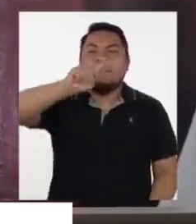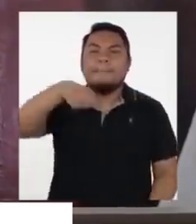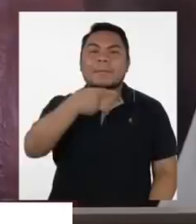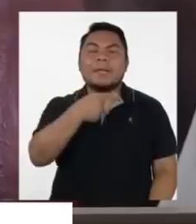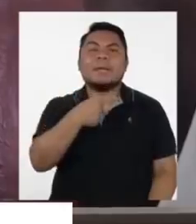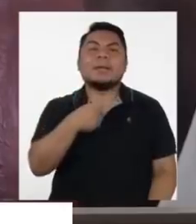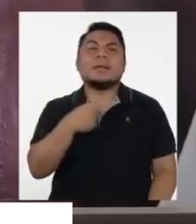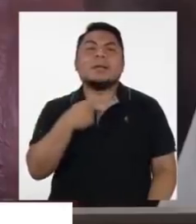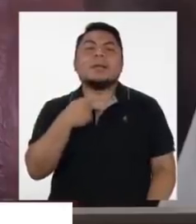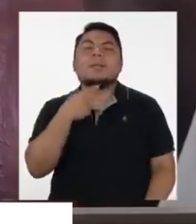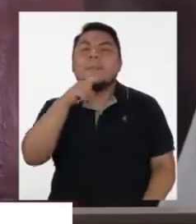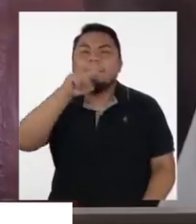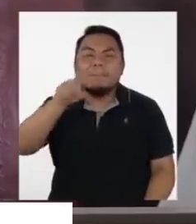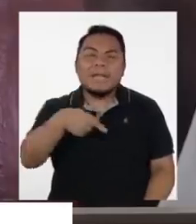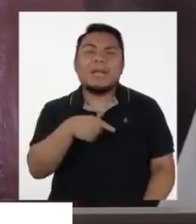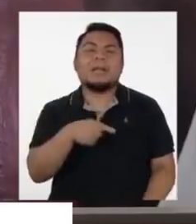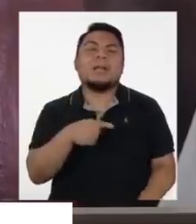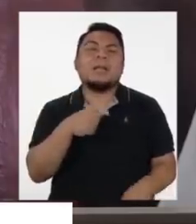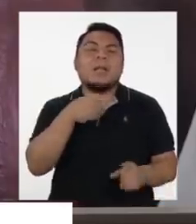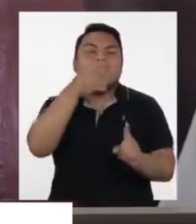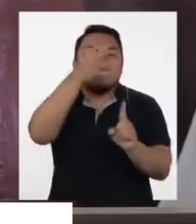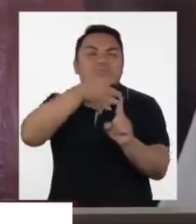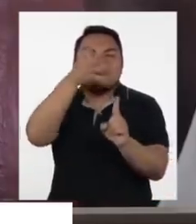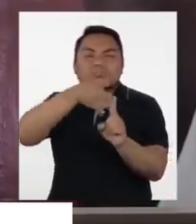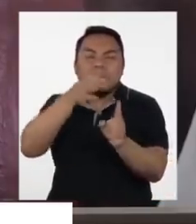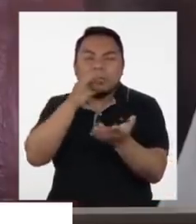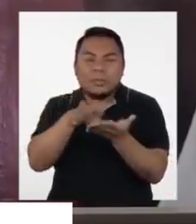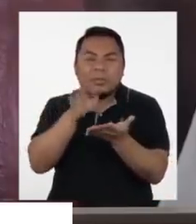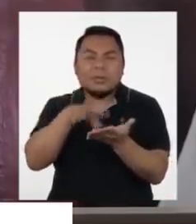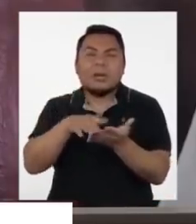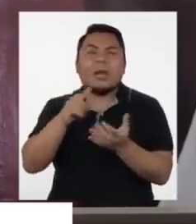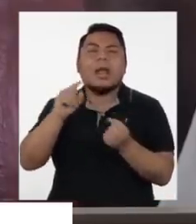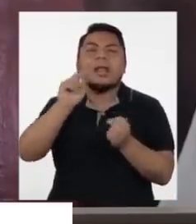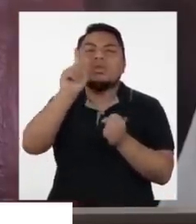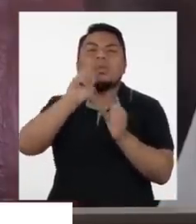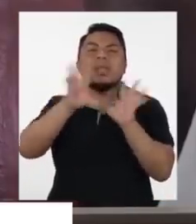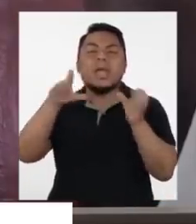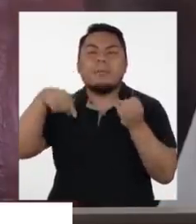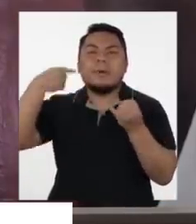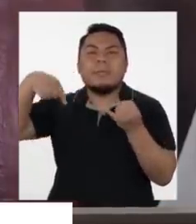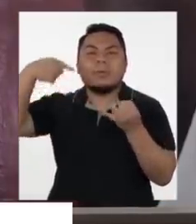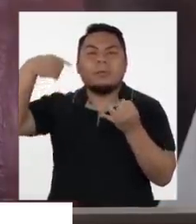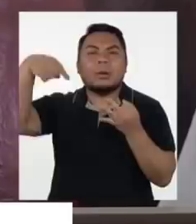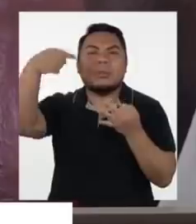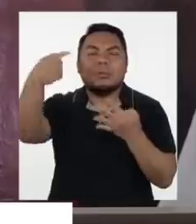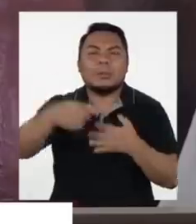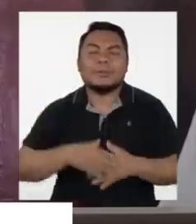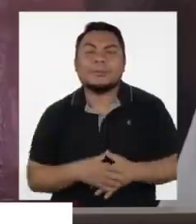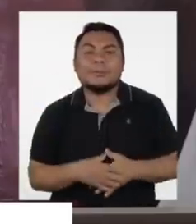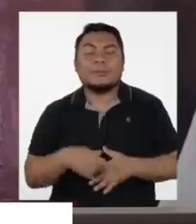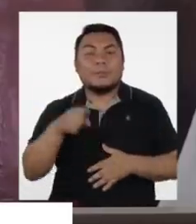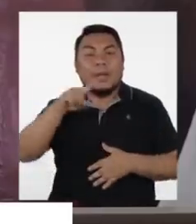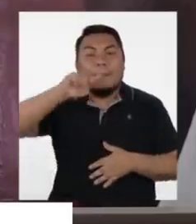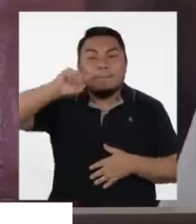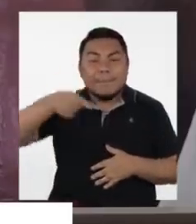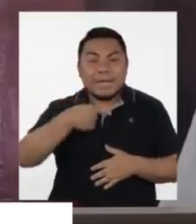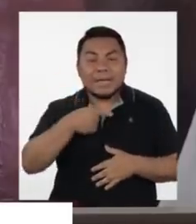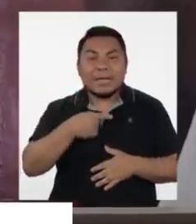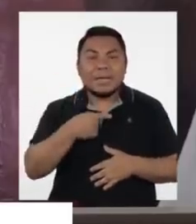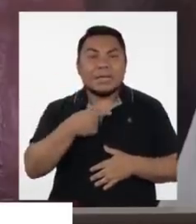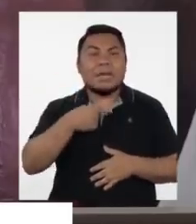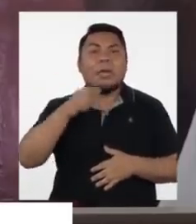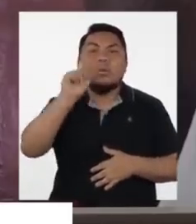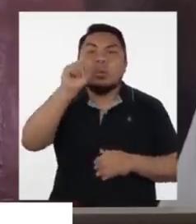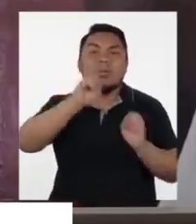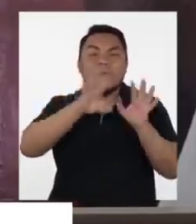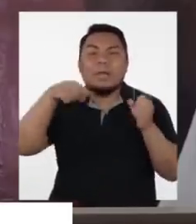pruebas por día y realizar mi prueba por día es estar dentro de